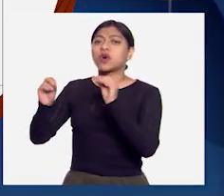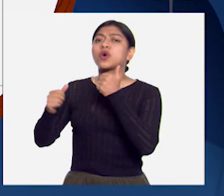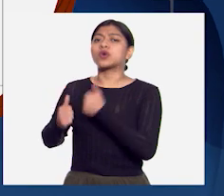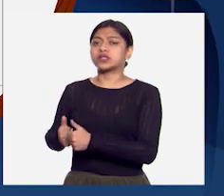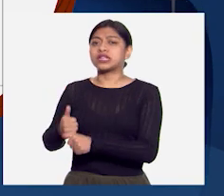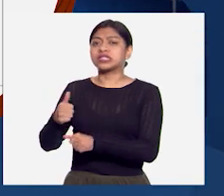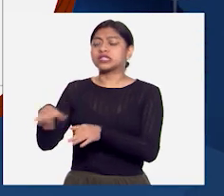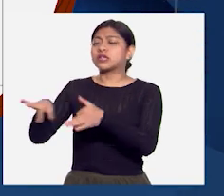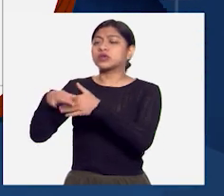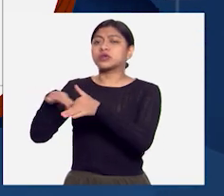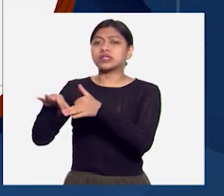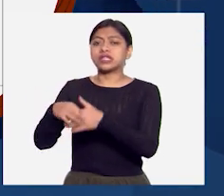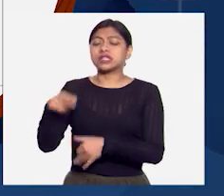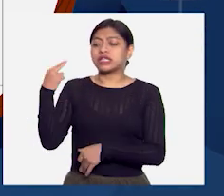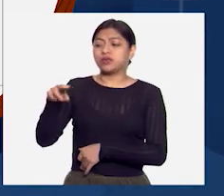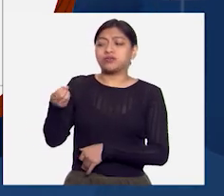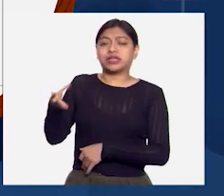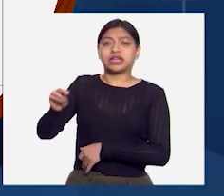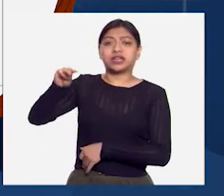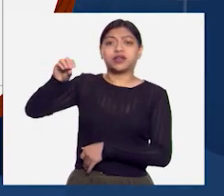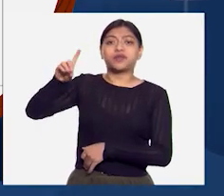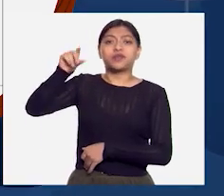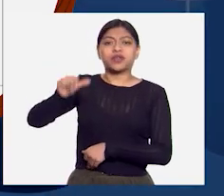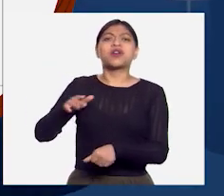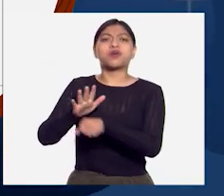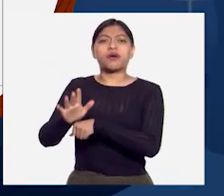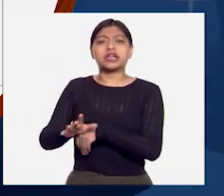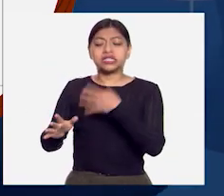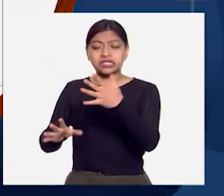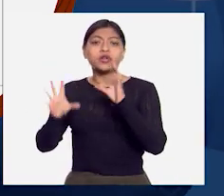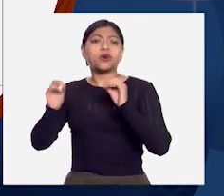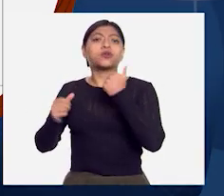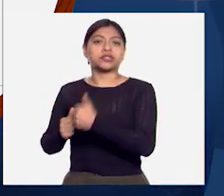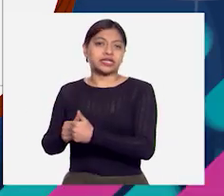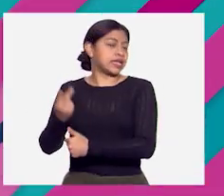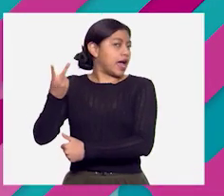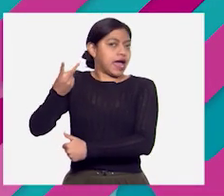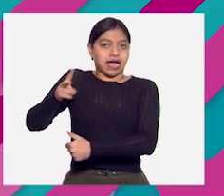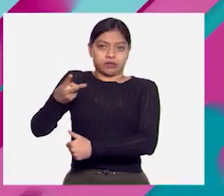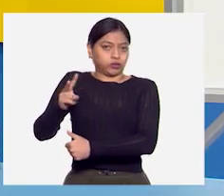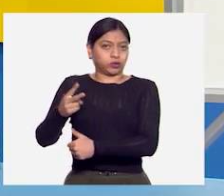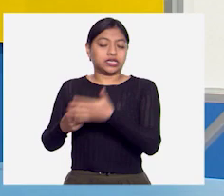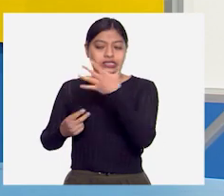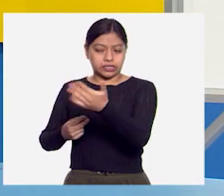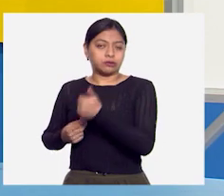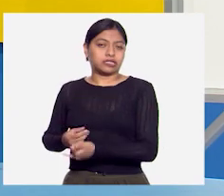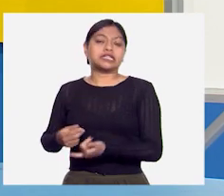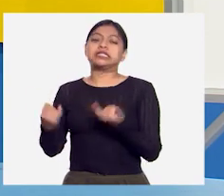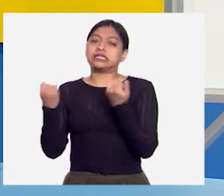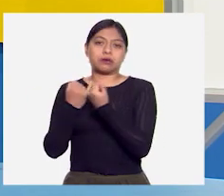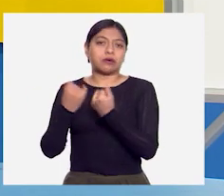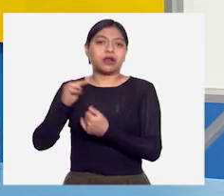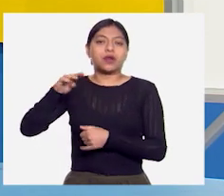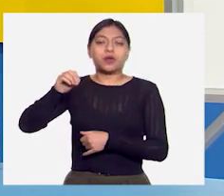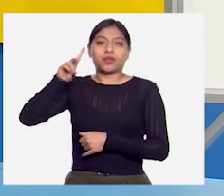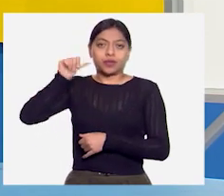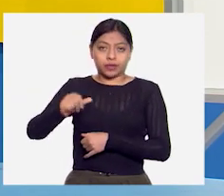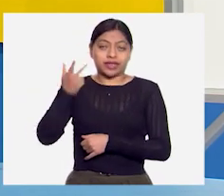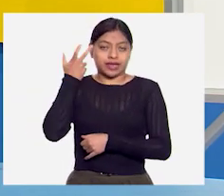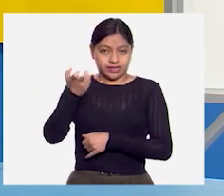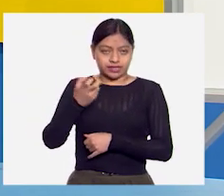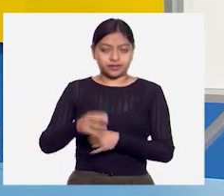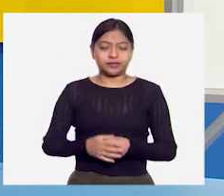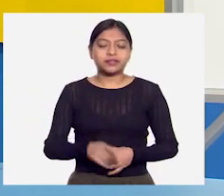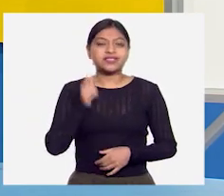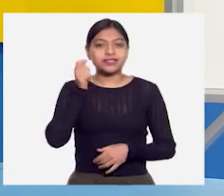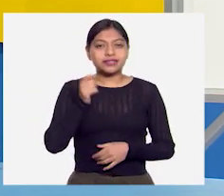los dos sería la moda? Ambos valores son la moda. Esa es una de las características de esa medida